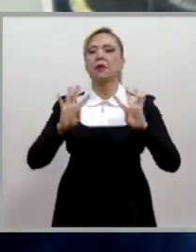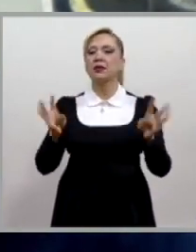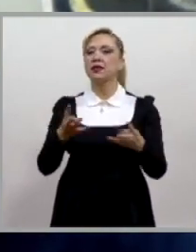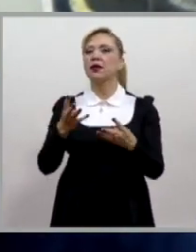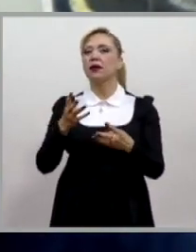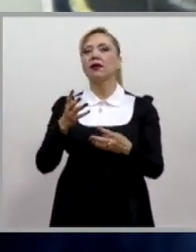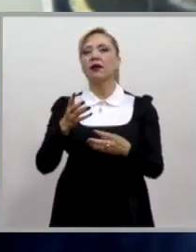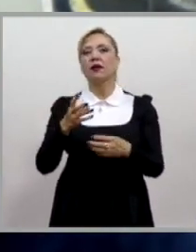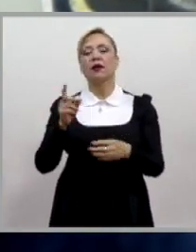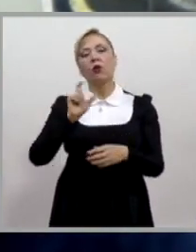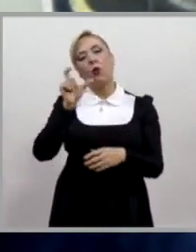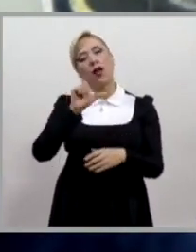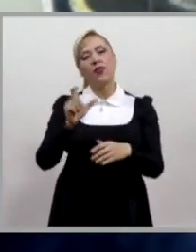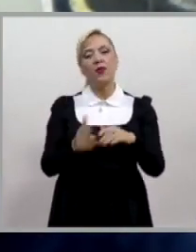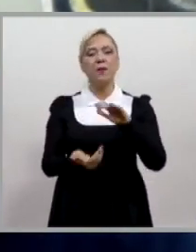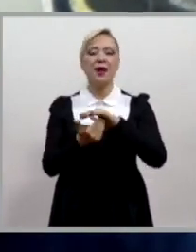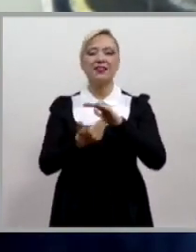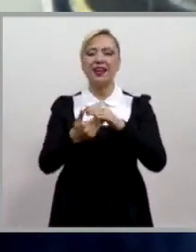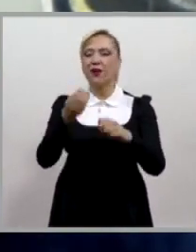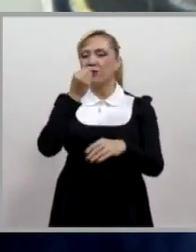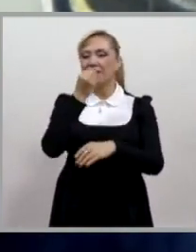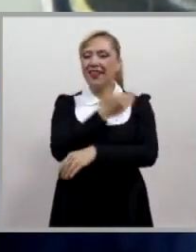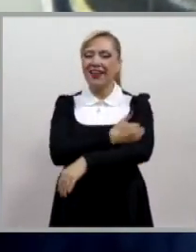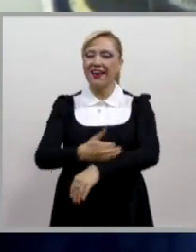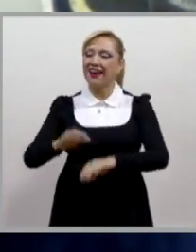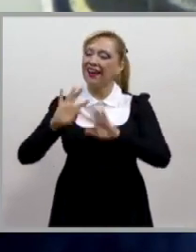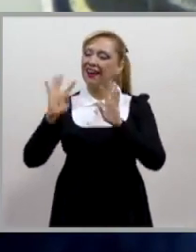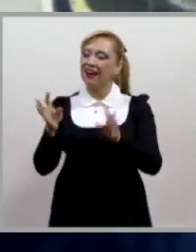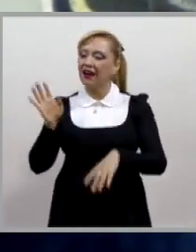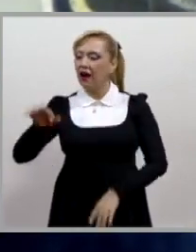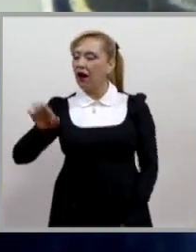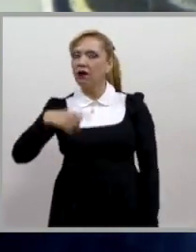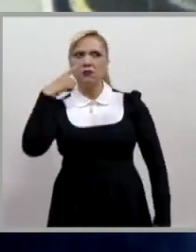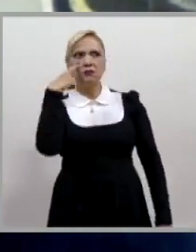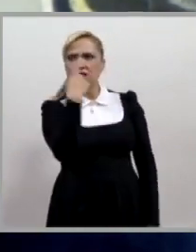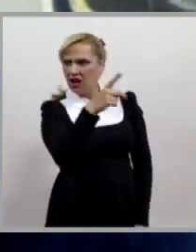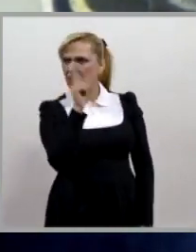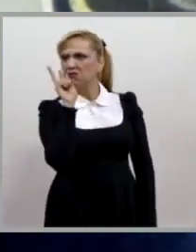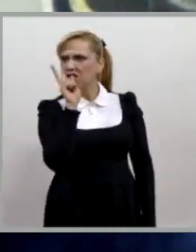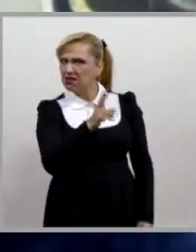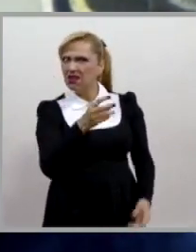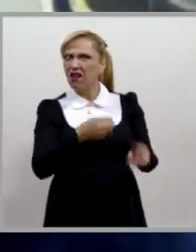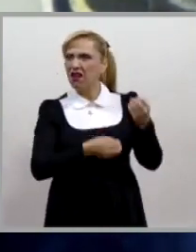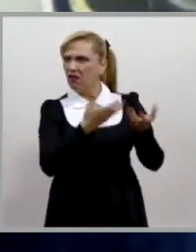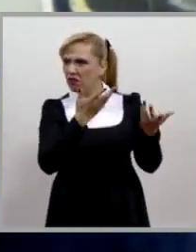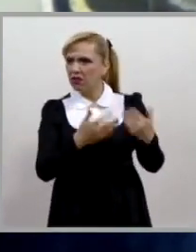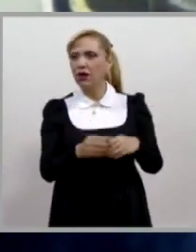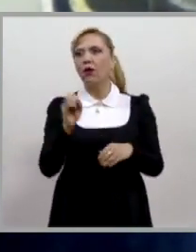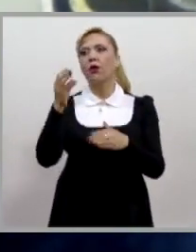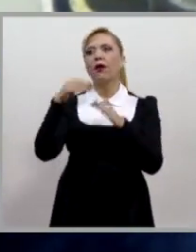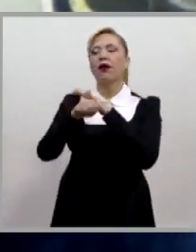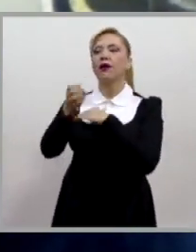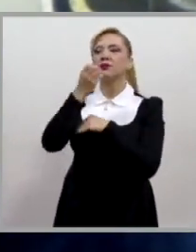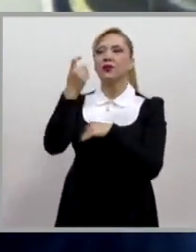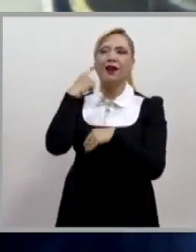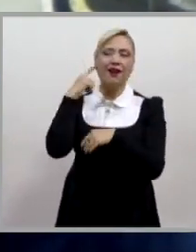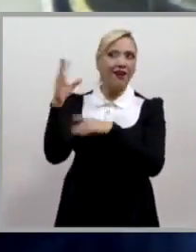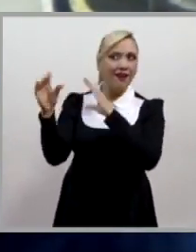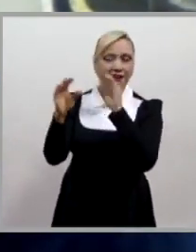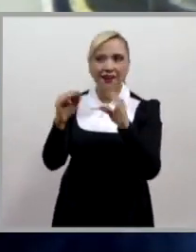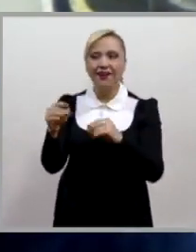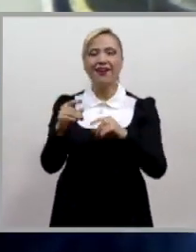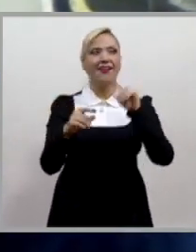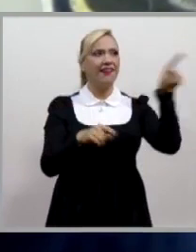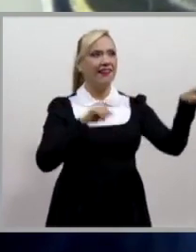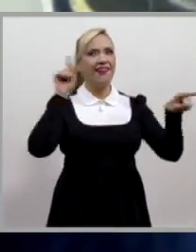familiares, en aulas escolares, en distintos espacios en los que las personas tienen una postura o una idea de lo que el derecho a la